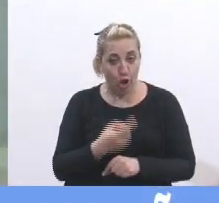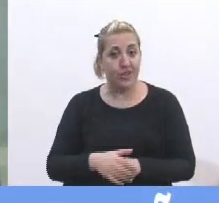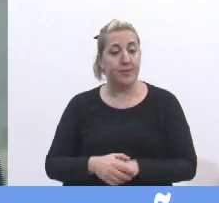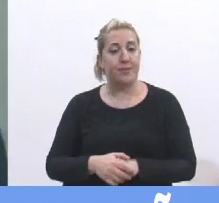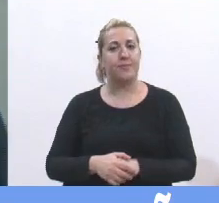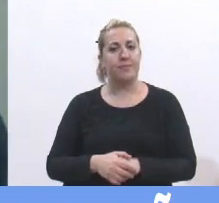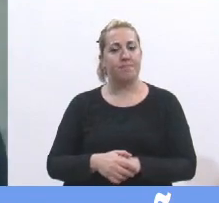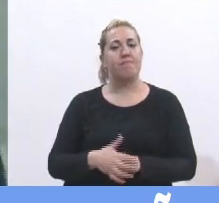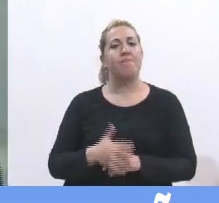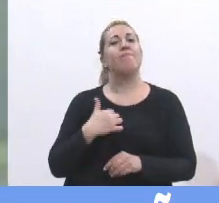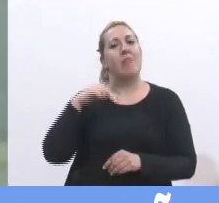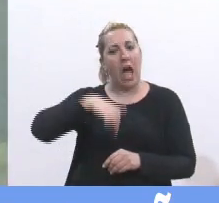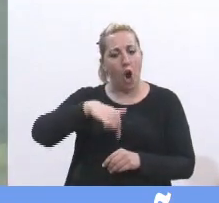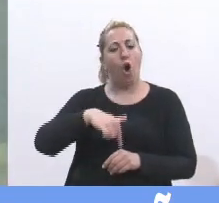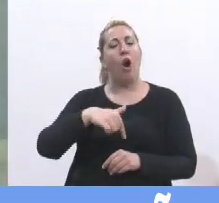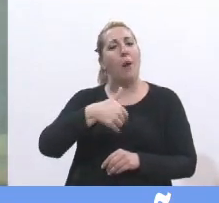hoy vamos a corregir